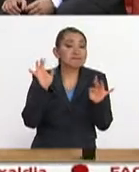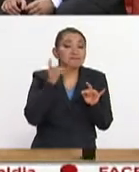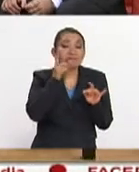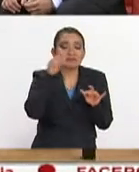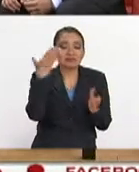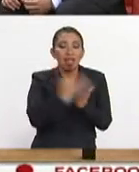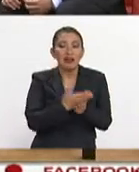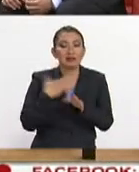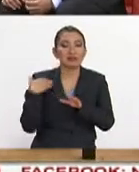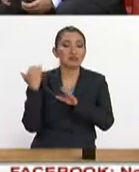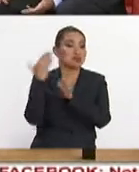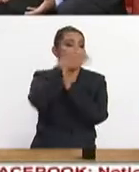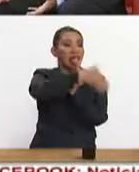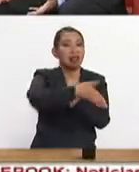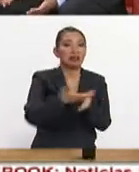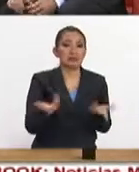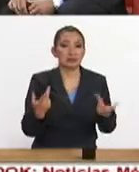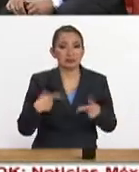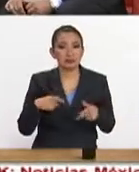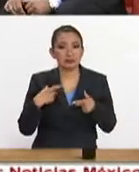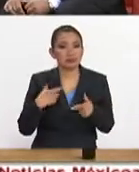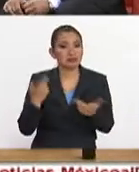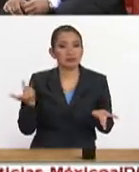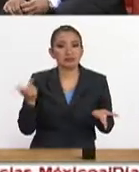supuestamente frenar la migración. En ese sentido,